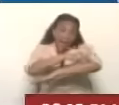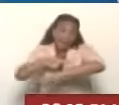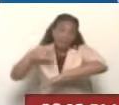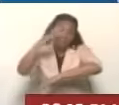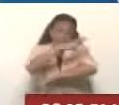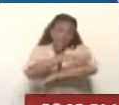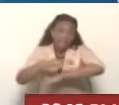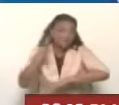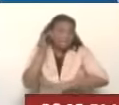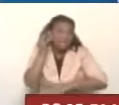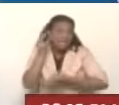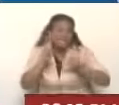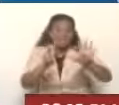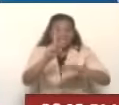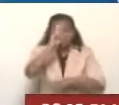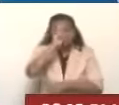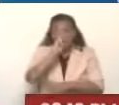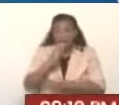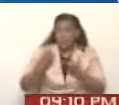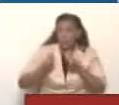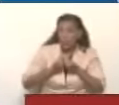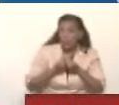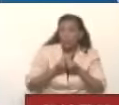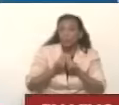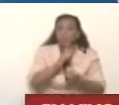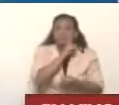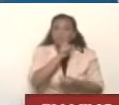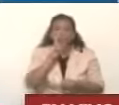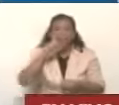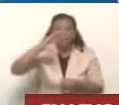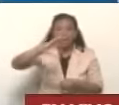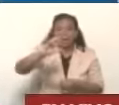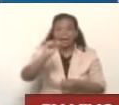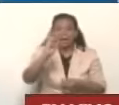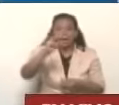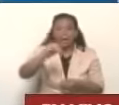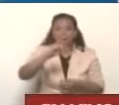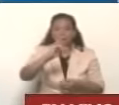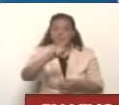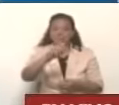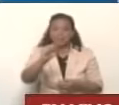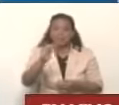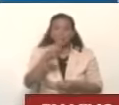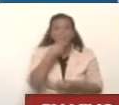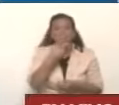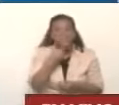que ya tiene 7 años con nosotros, Camila. Una gata que lo que está es bella.